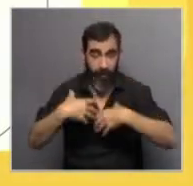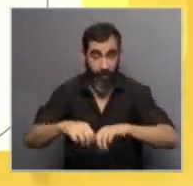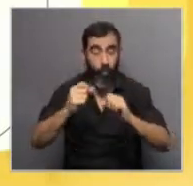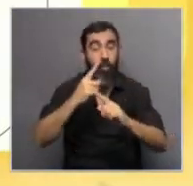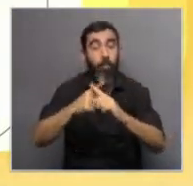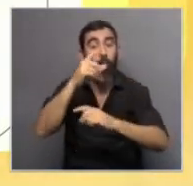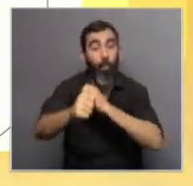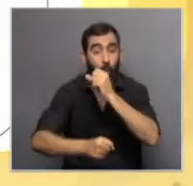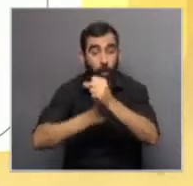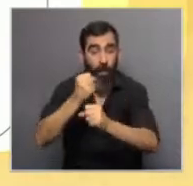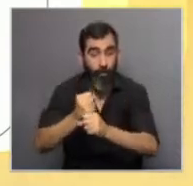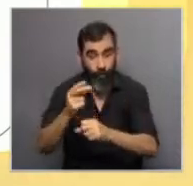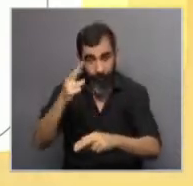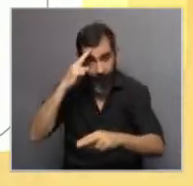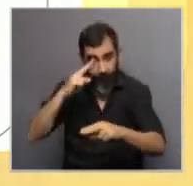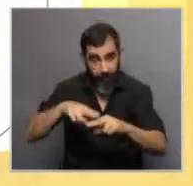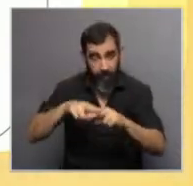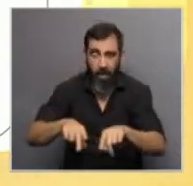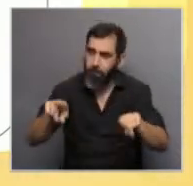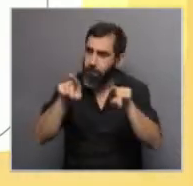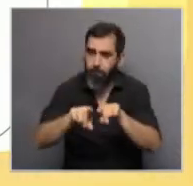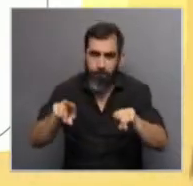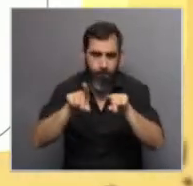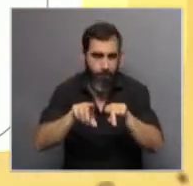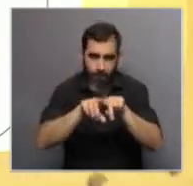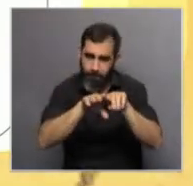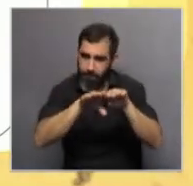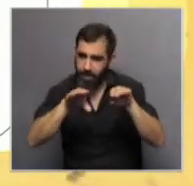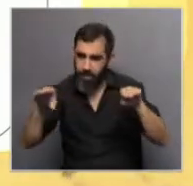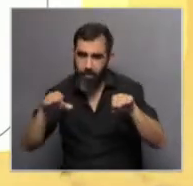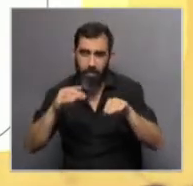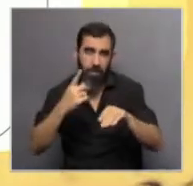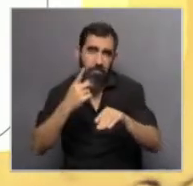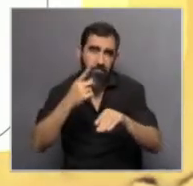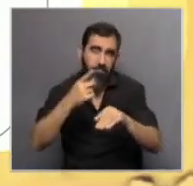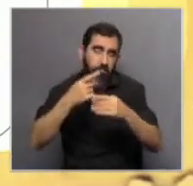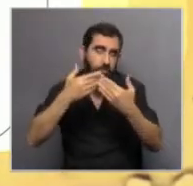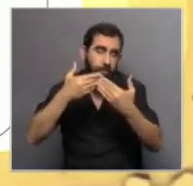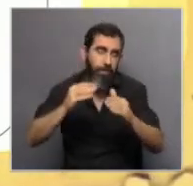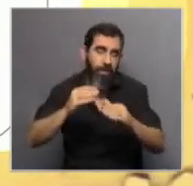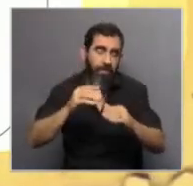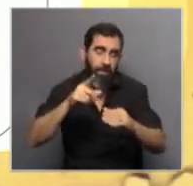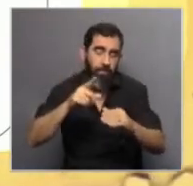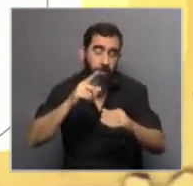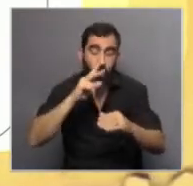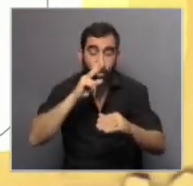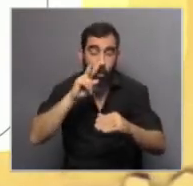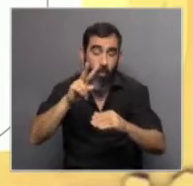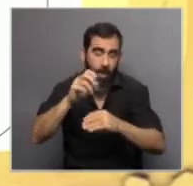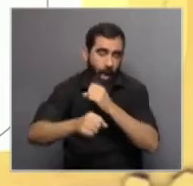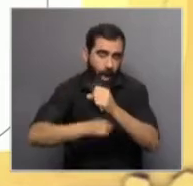por año no ha cambiado, está estable desde el principio de este milenio